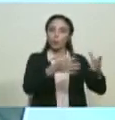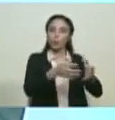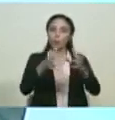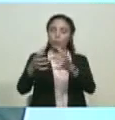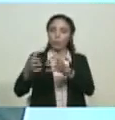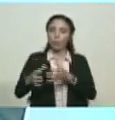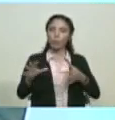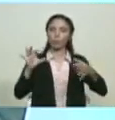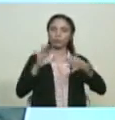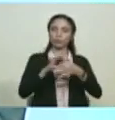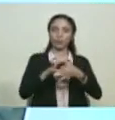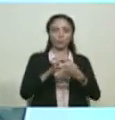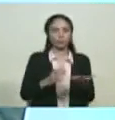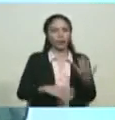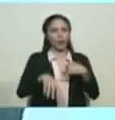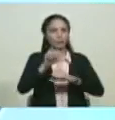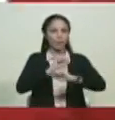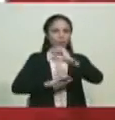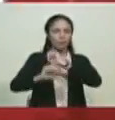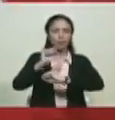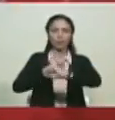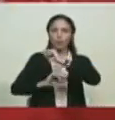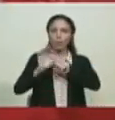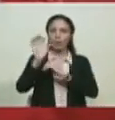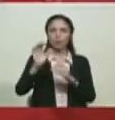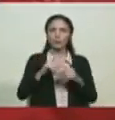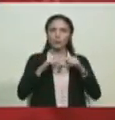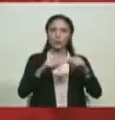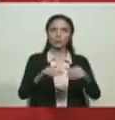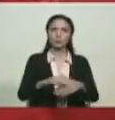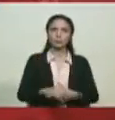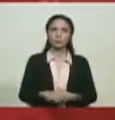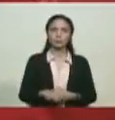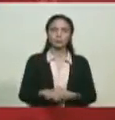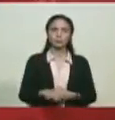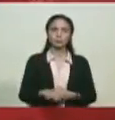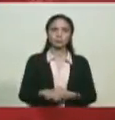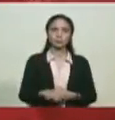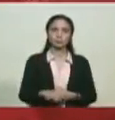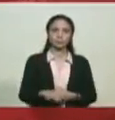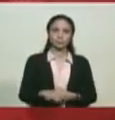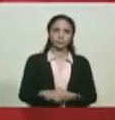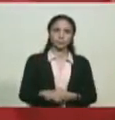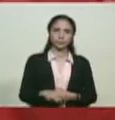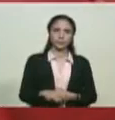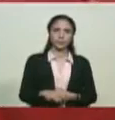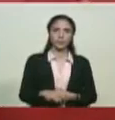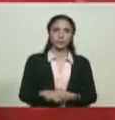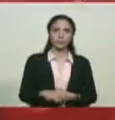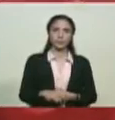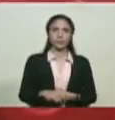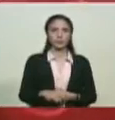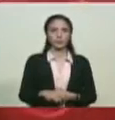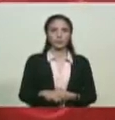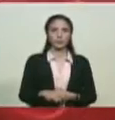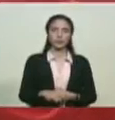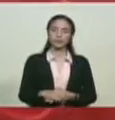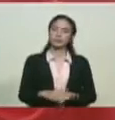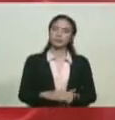en el combate bueno sencillamente el imperialismo tendría